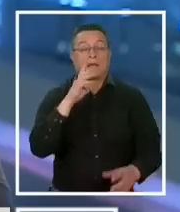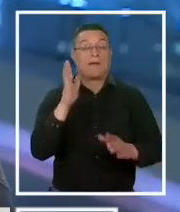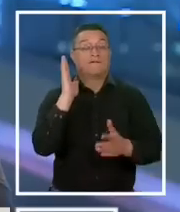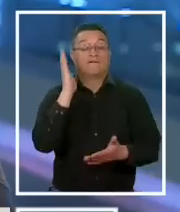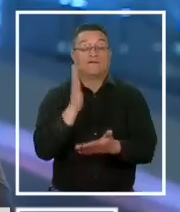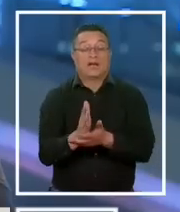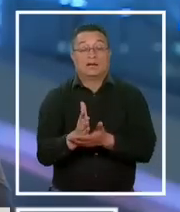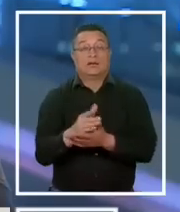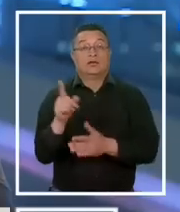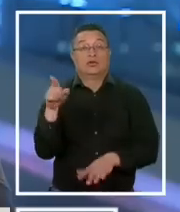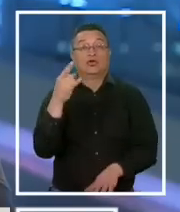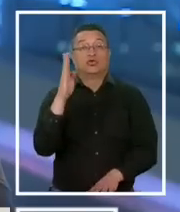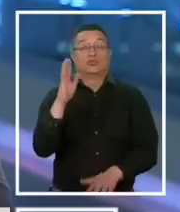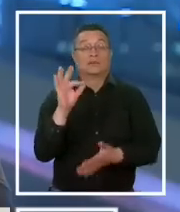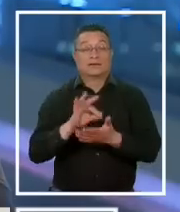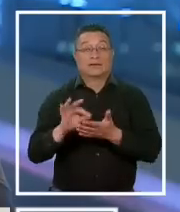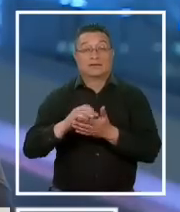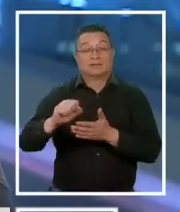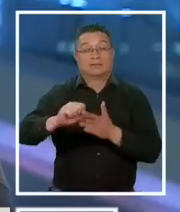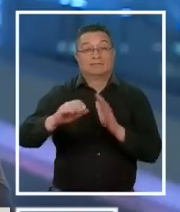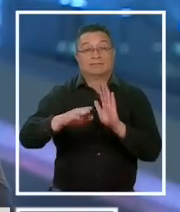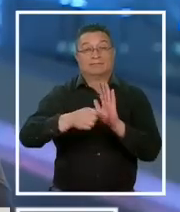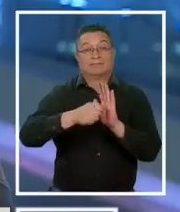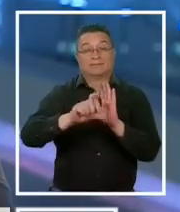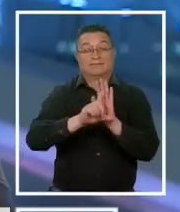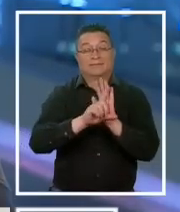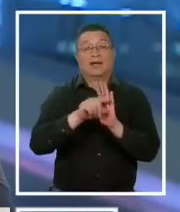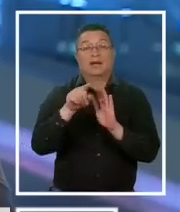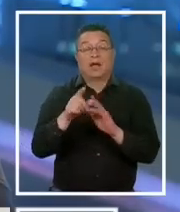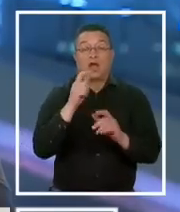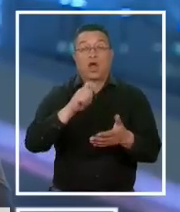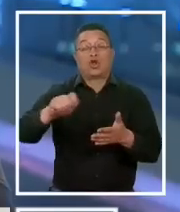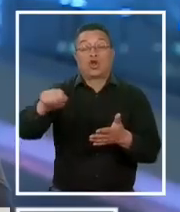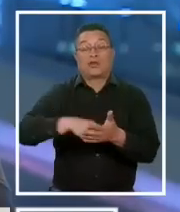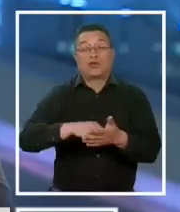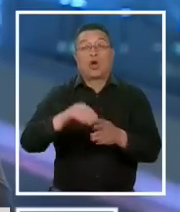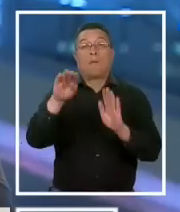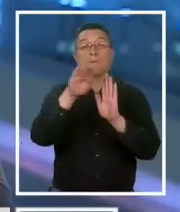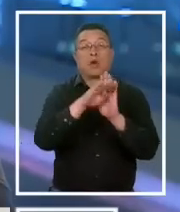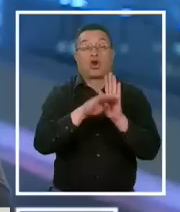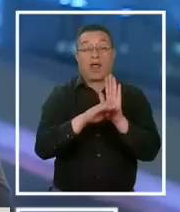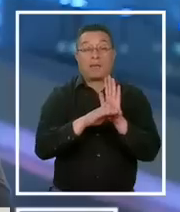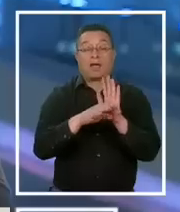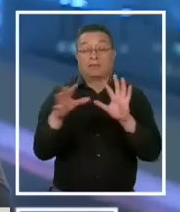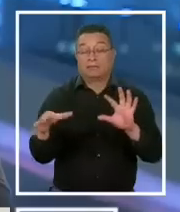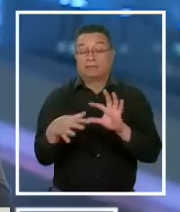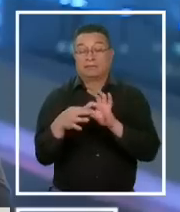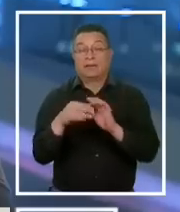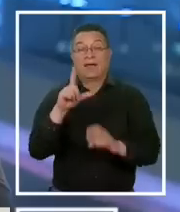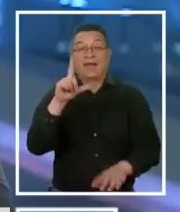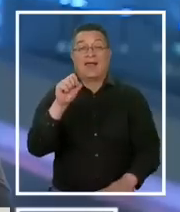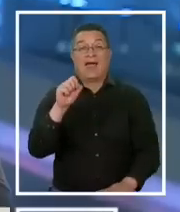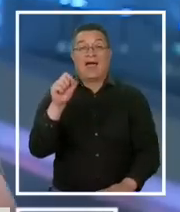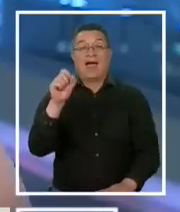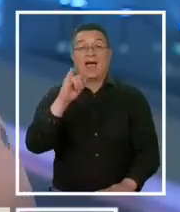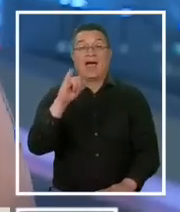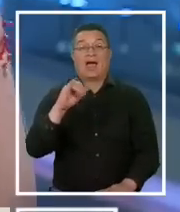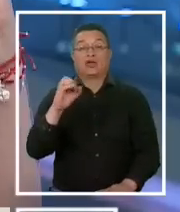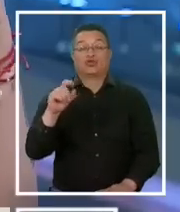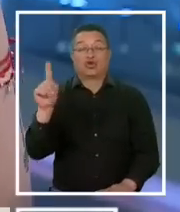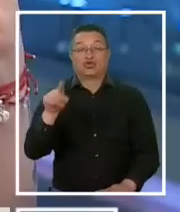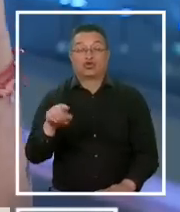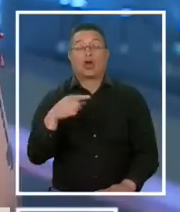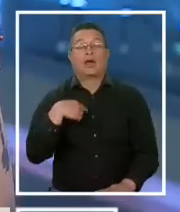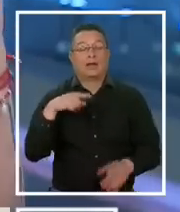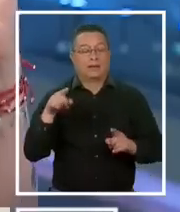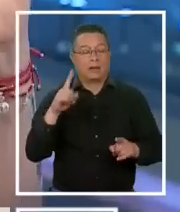terminó por parte de la subsecretaría de prevención de un delito con el contrato con un programa componente del sistema lazos que es este sistema que